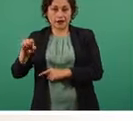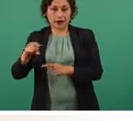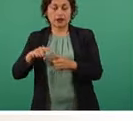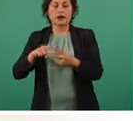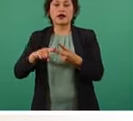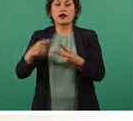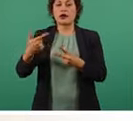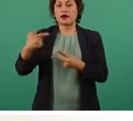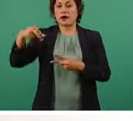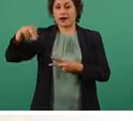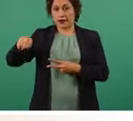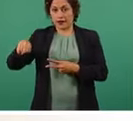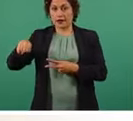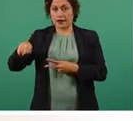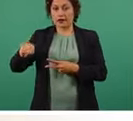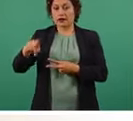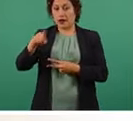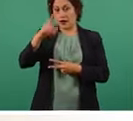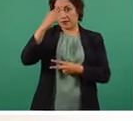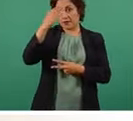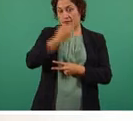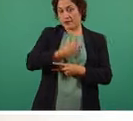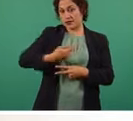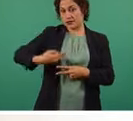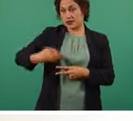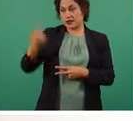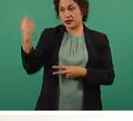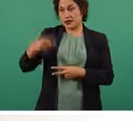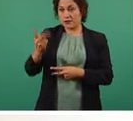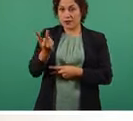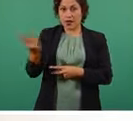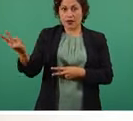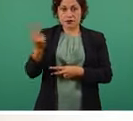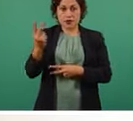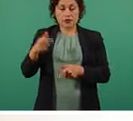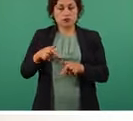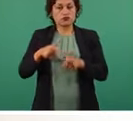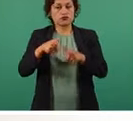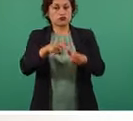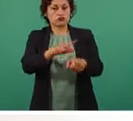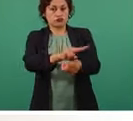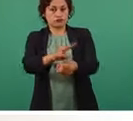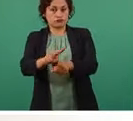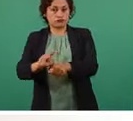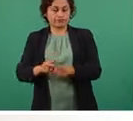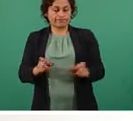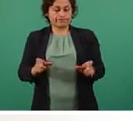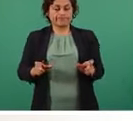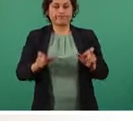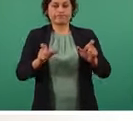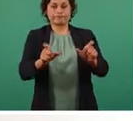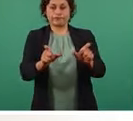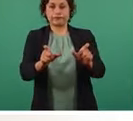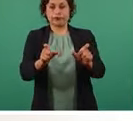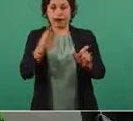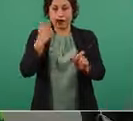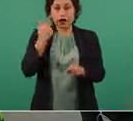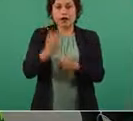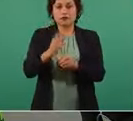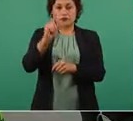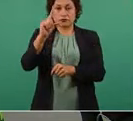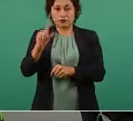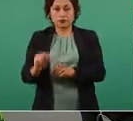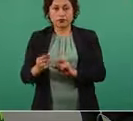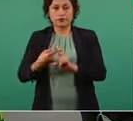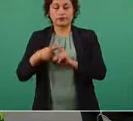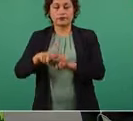Nacional, instruidos por el presidente, ha permitido contener este delito y estamos yendo hacia la baja. Adelante, por